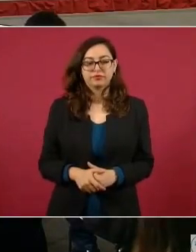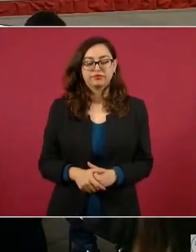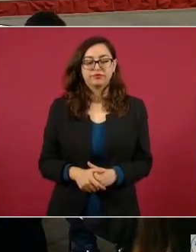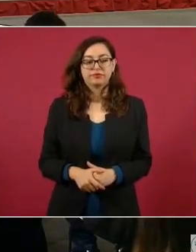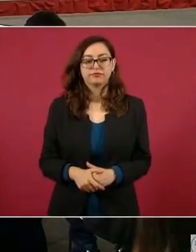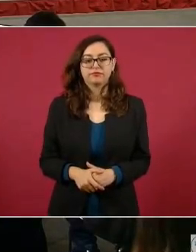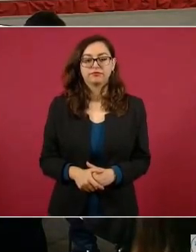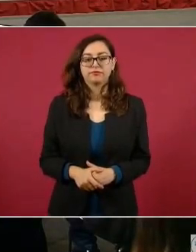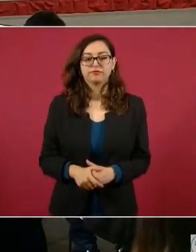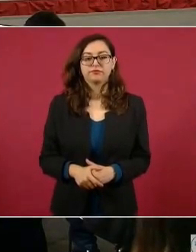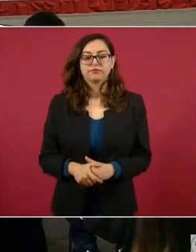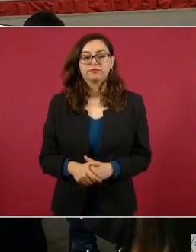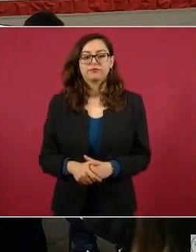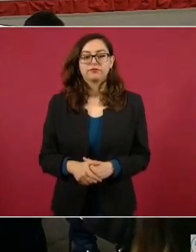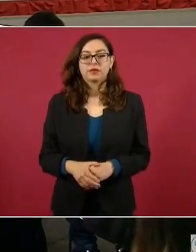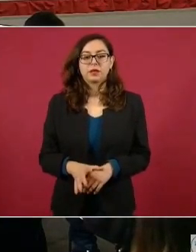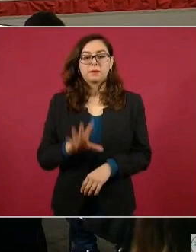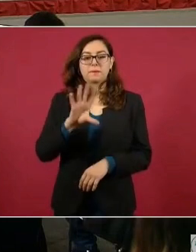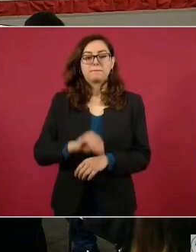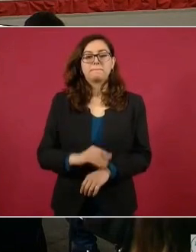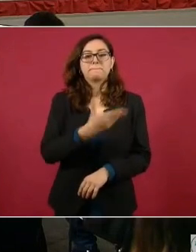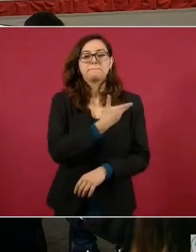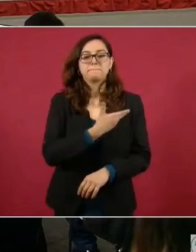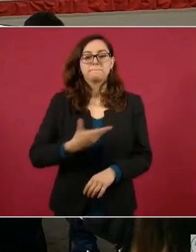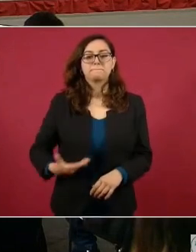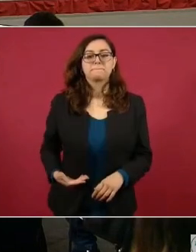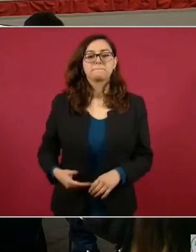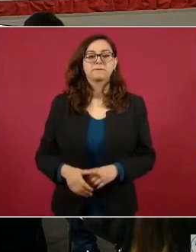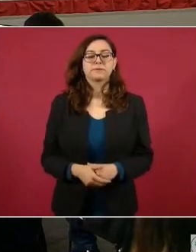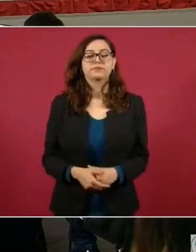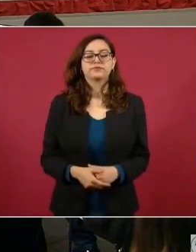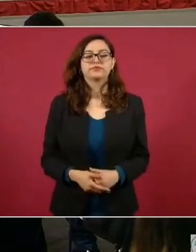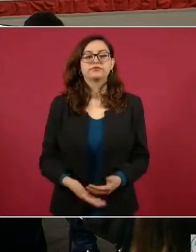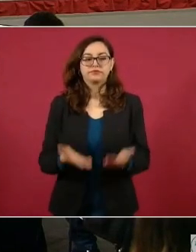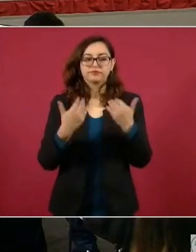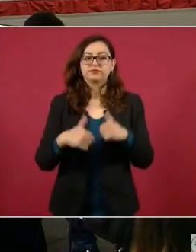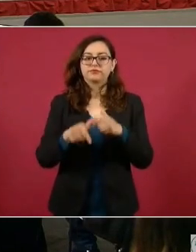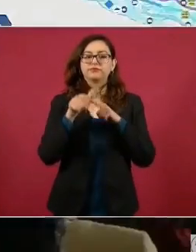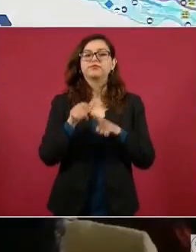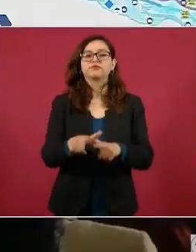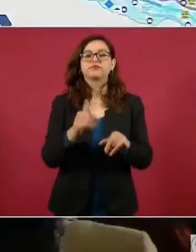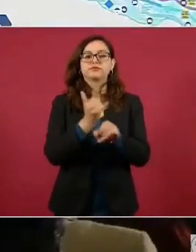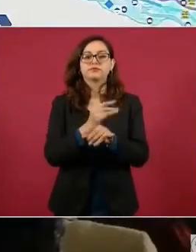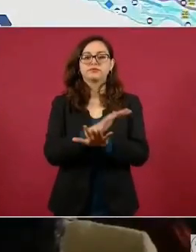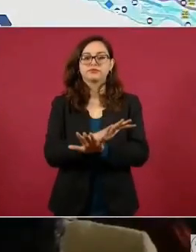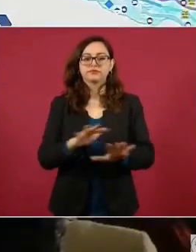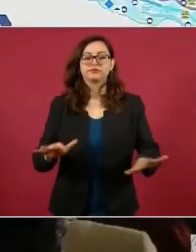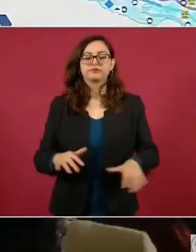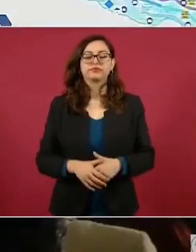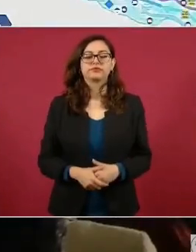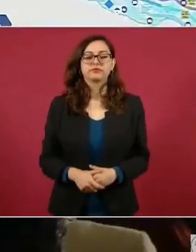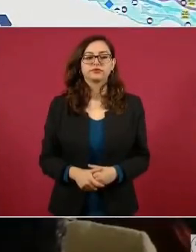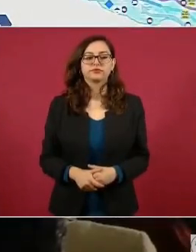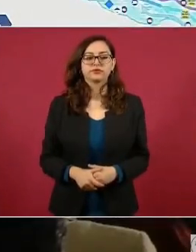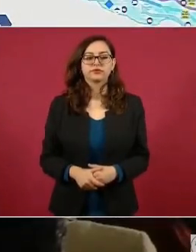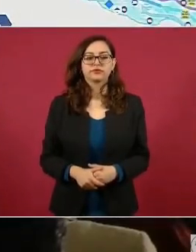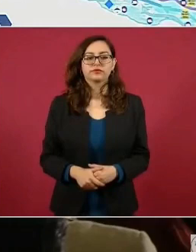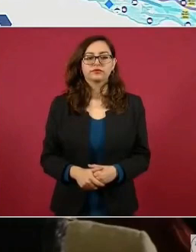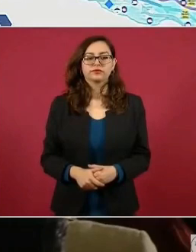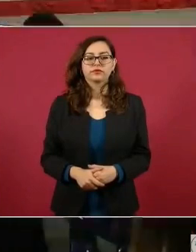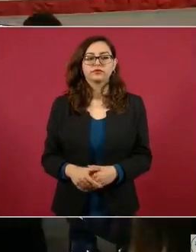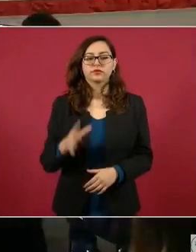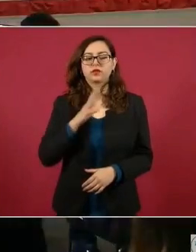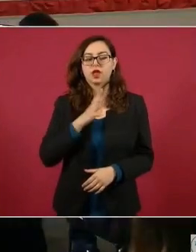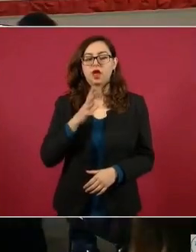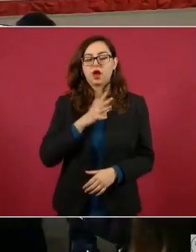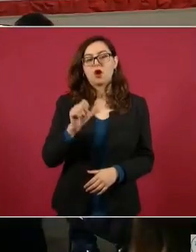con su permiso señor presidente continuamos con el informe mensual adelante por favor estas son otras misiones nueve